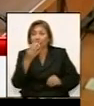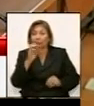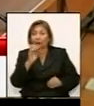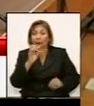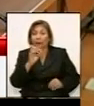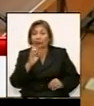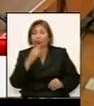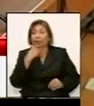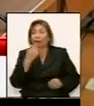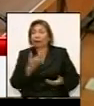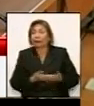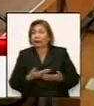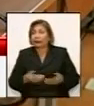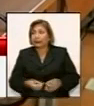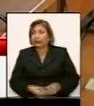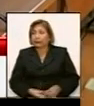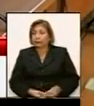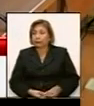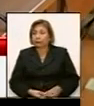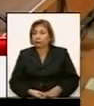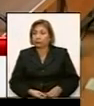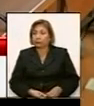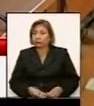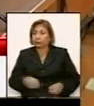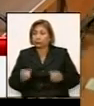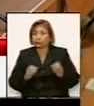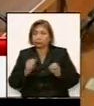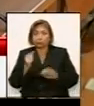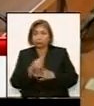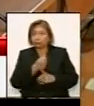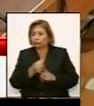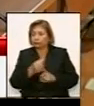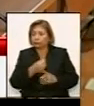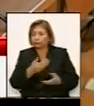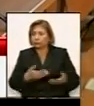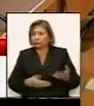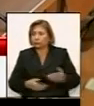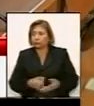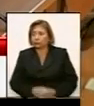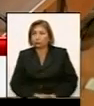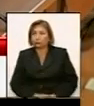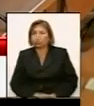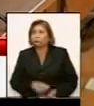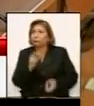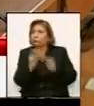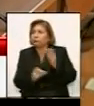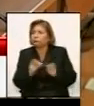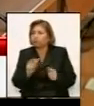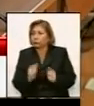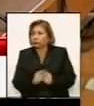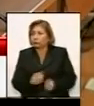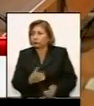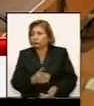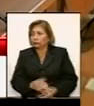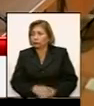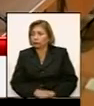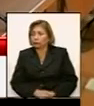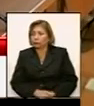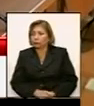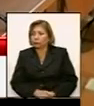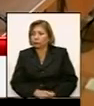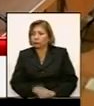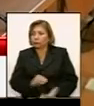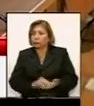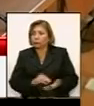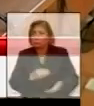Buscamos entender cuáles son los principales tipos de violencia que se dan en Internet, quiénes son las personas más afectadas, cuál es el impacto que